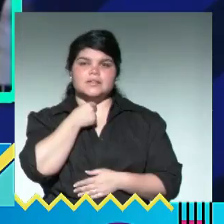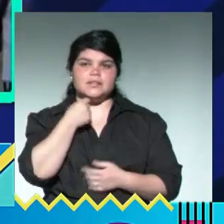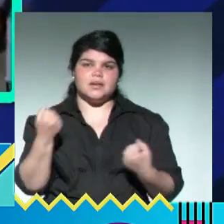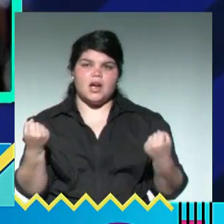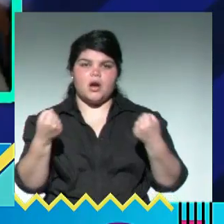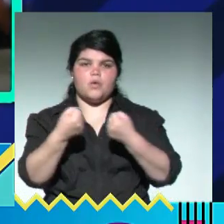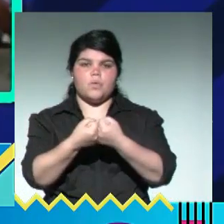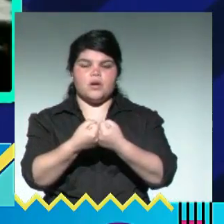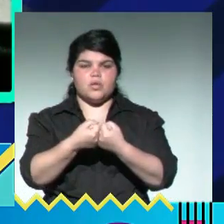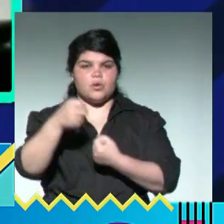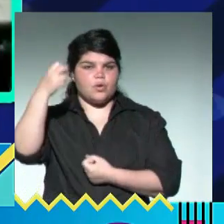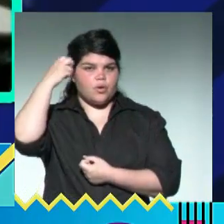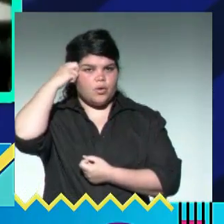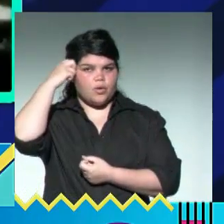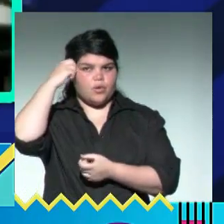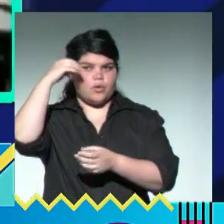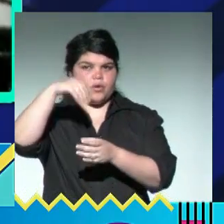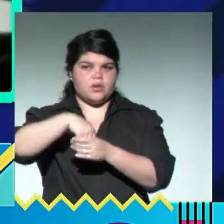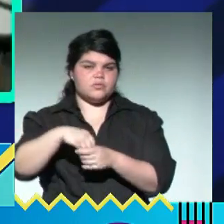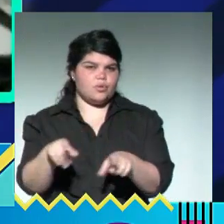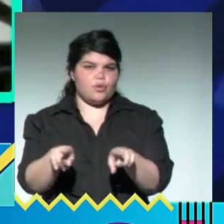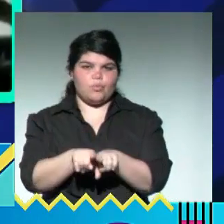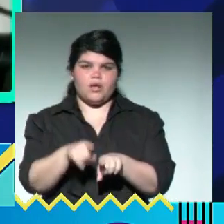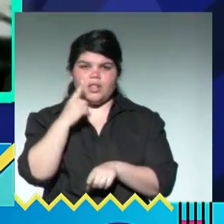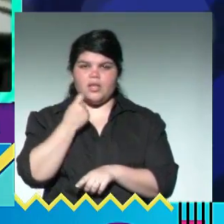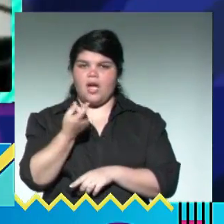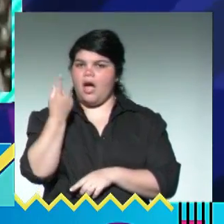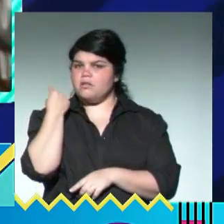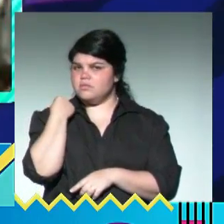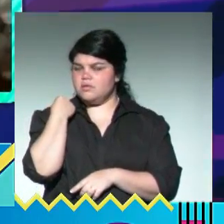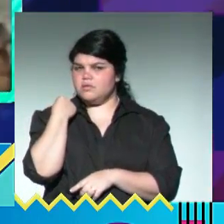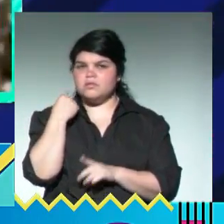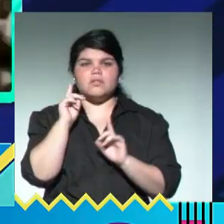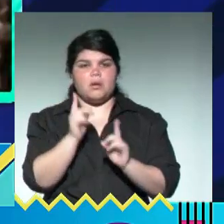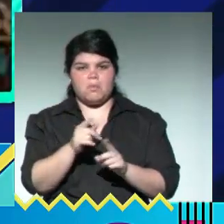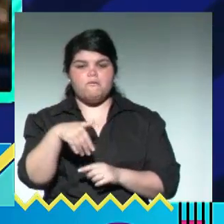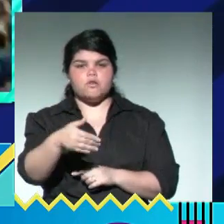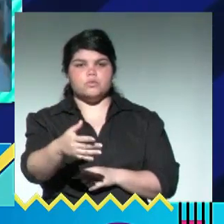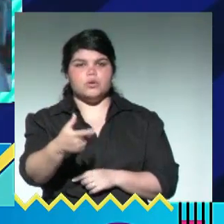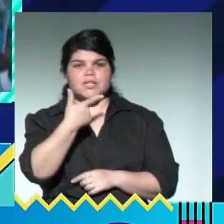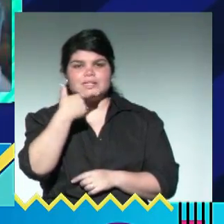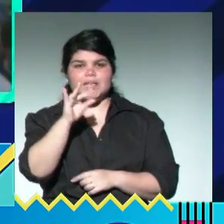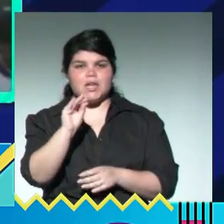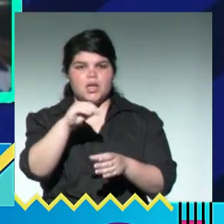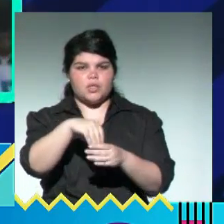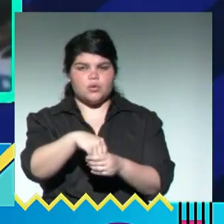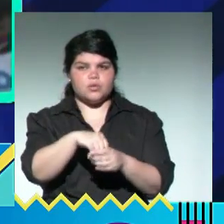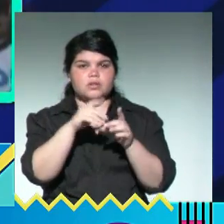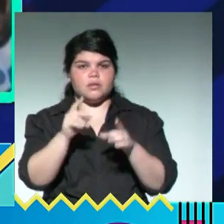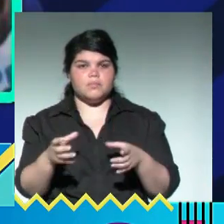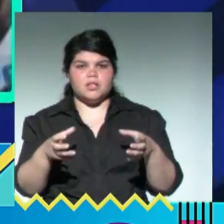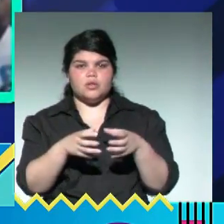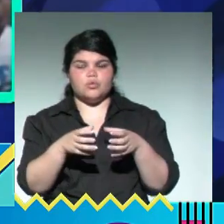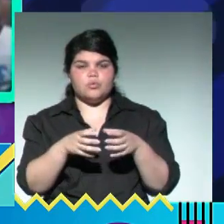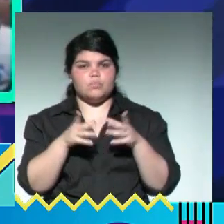el Congreso ayer y que se va a ver en el Senado, es decir, que inclusive la oposición, parte de la oposición,